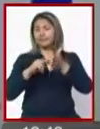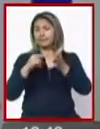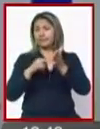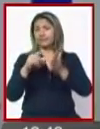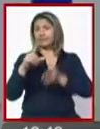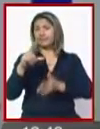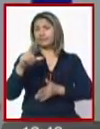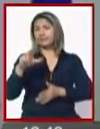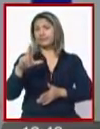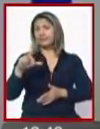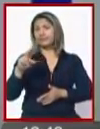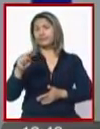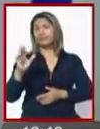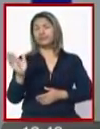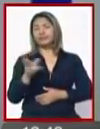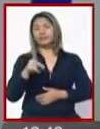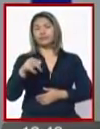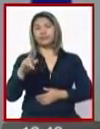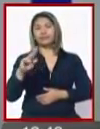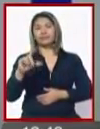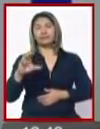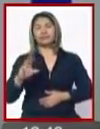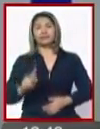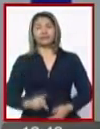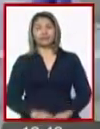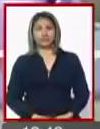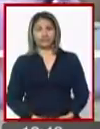Luna Par. Adelante, por favor, buenas tardes, lo escuchamos.